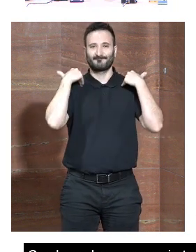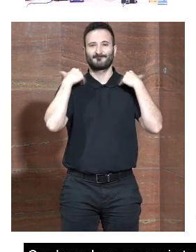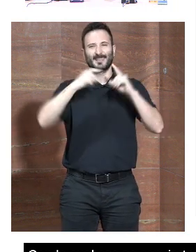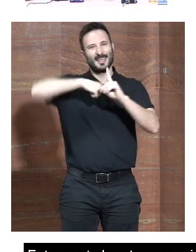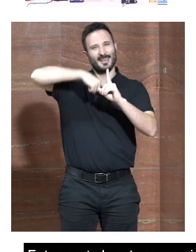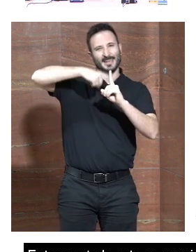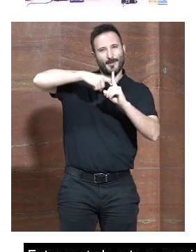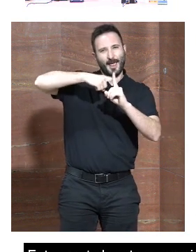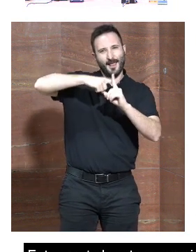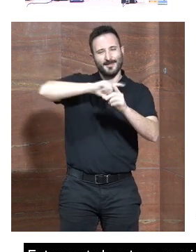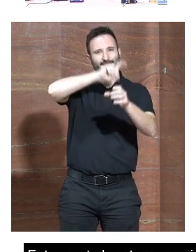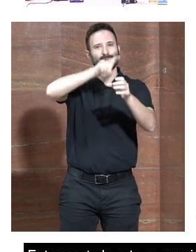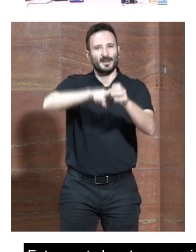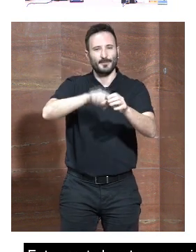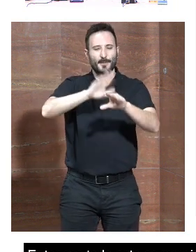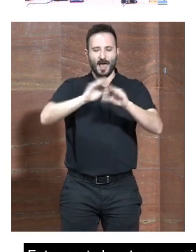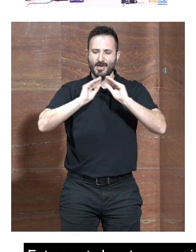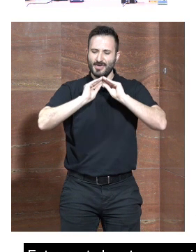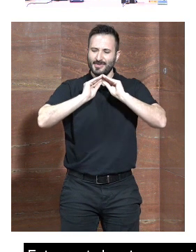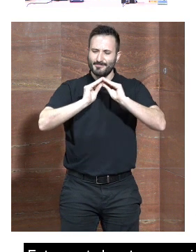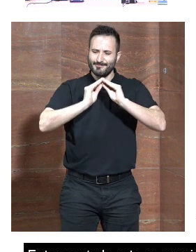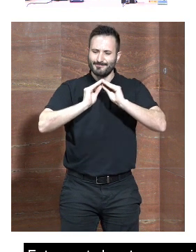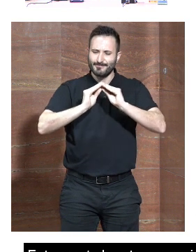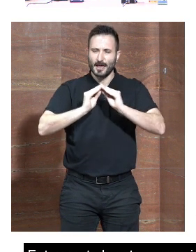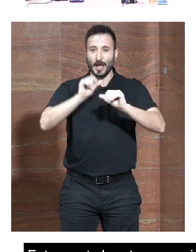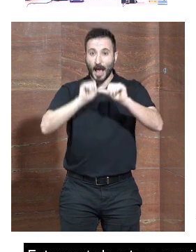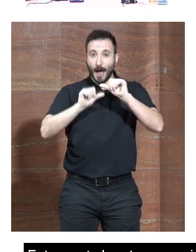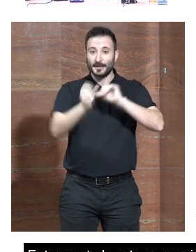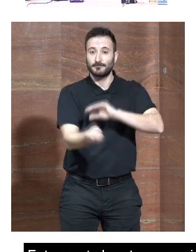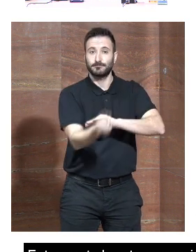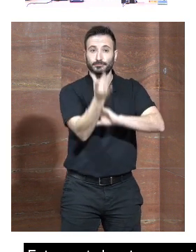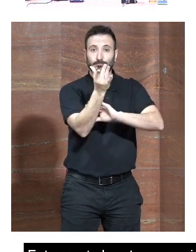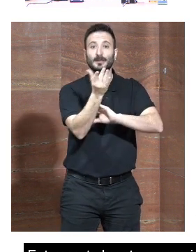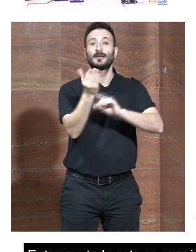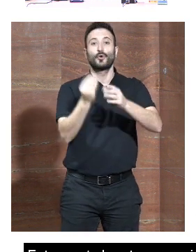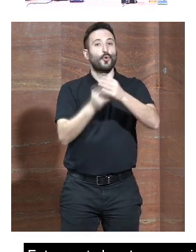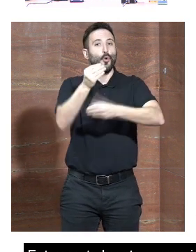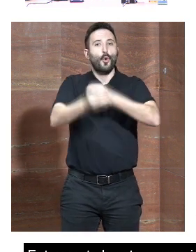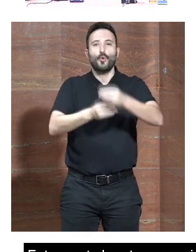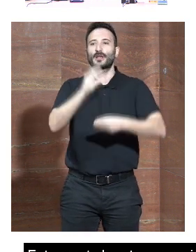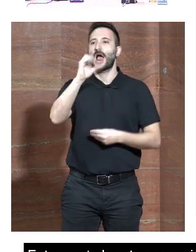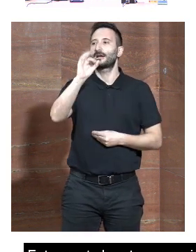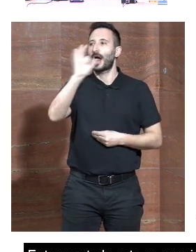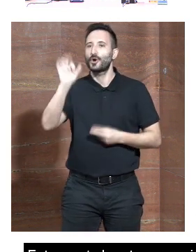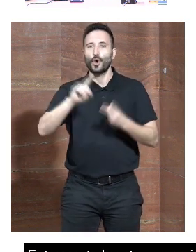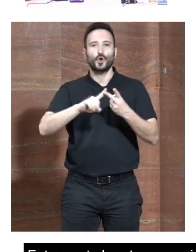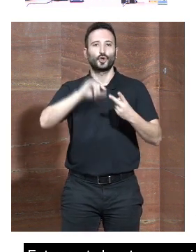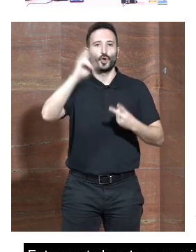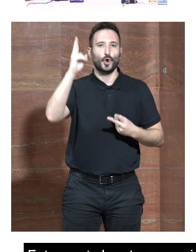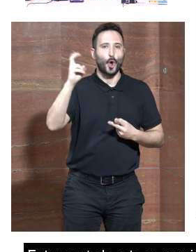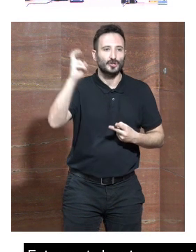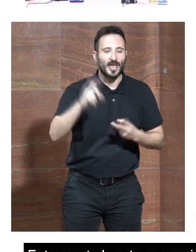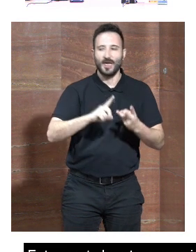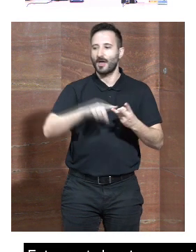algún nivel de responsabilidad en desarrollar algo que va a ser utilizado por don Carlos o don José o don Manuel o quien